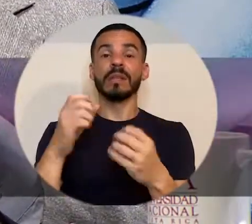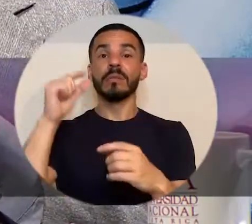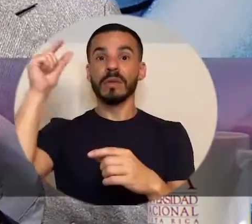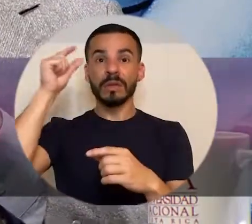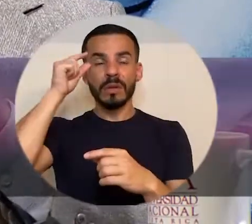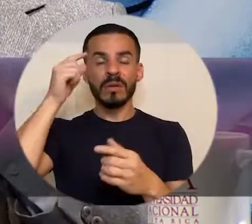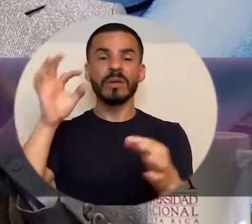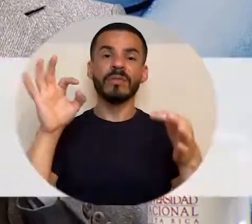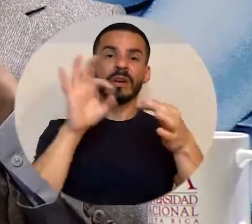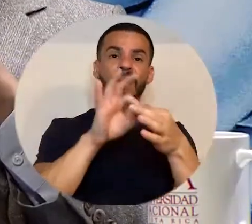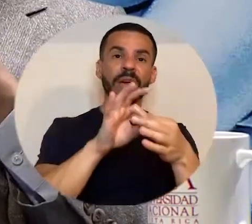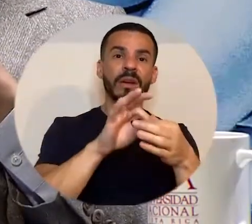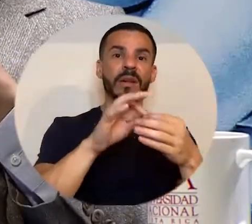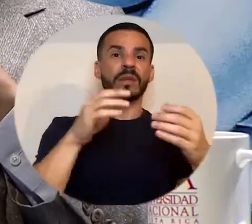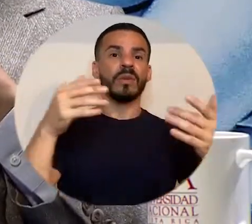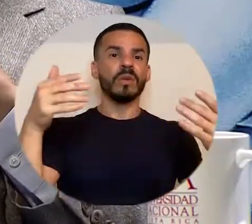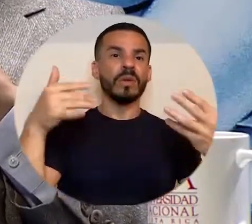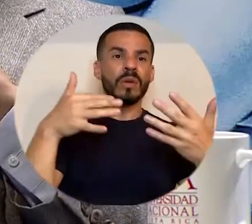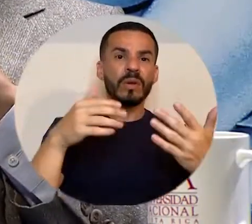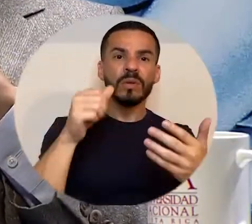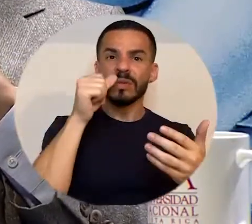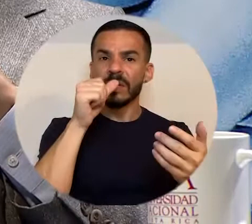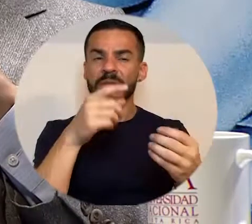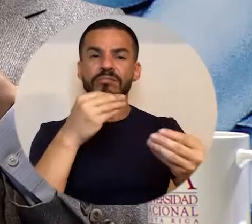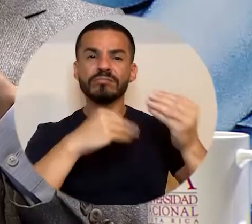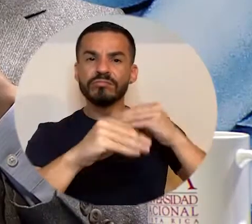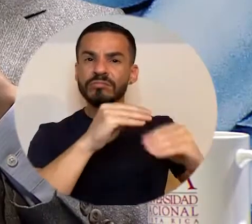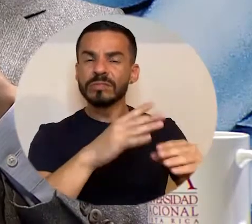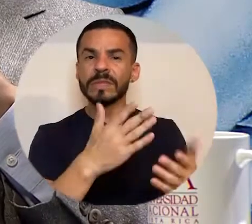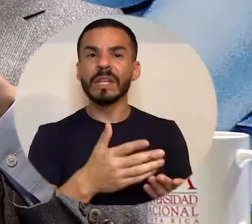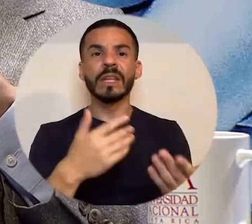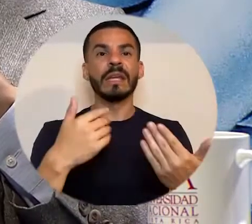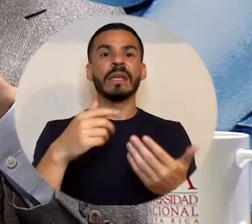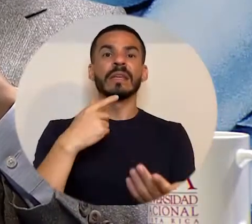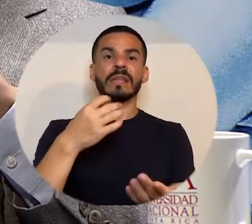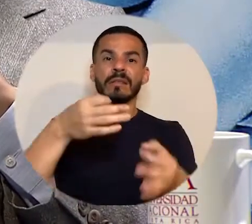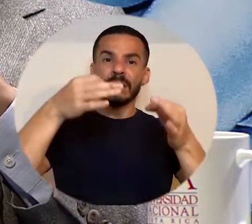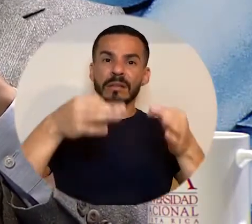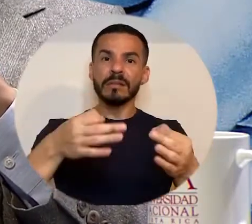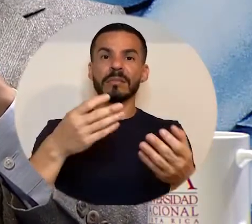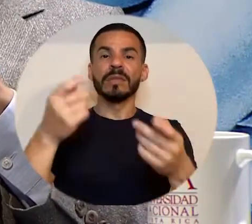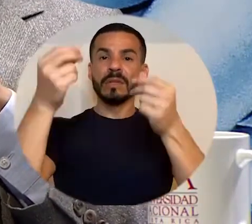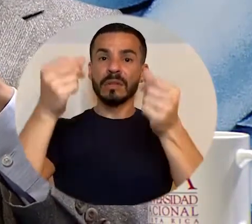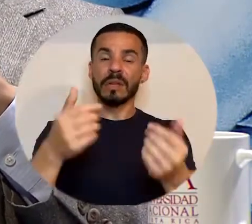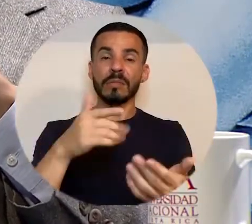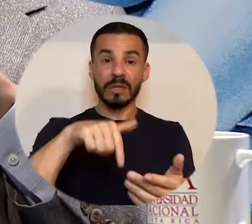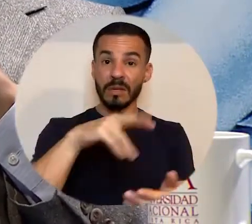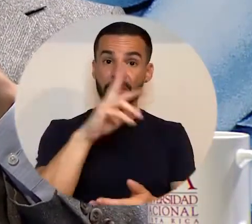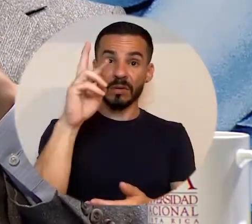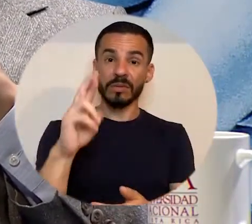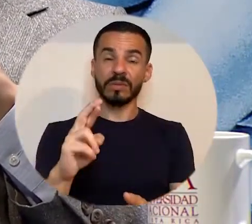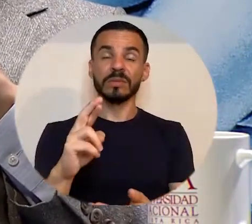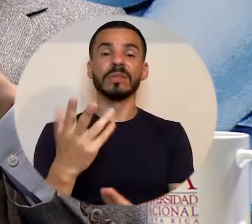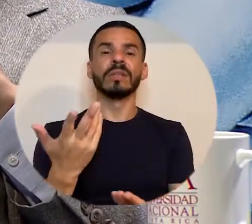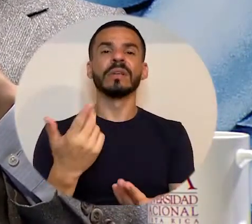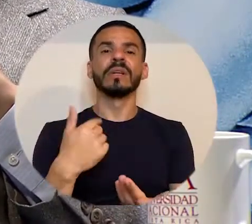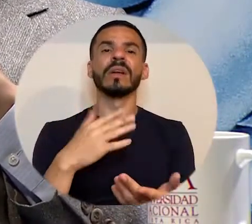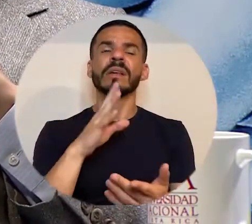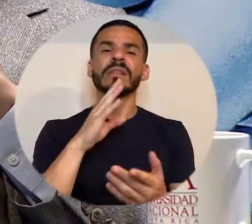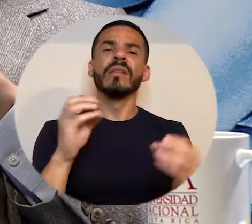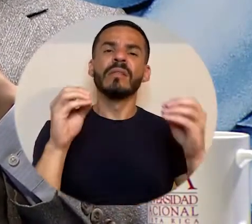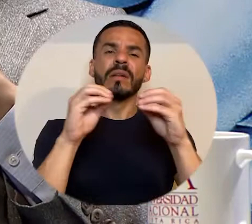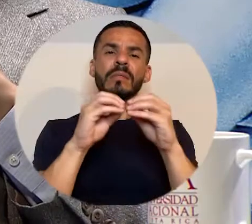de Estado sobre la situación de la lucha antinarcóticos y en la legitimación de capitales en Costa Rica, se